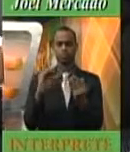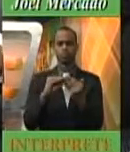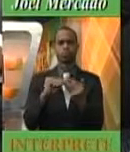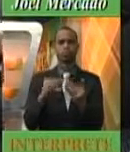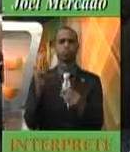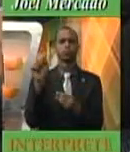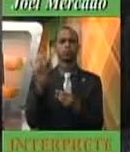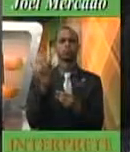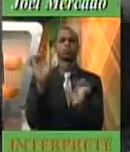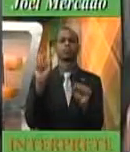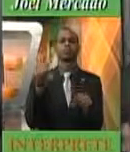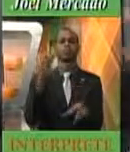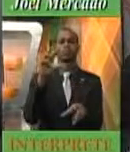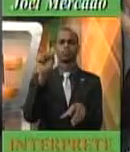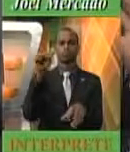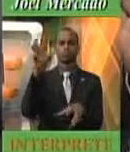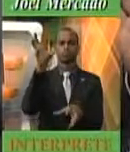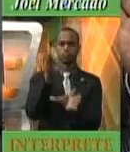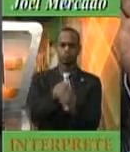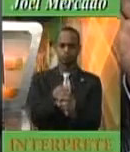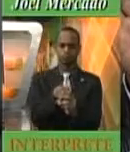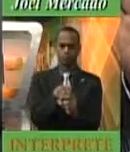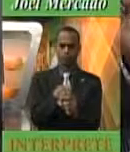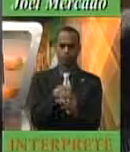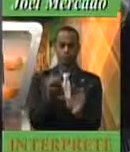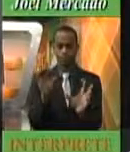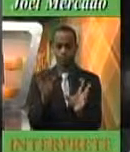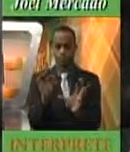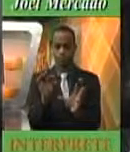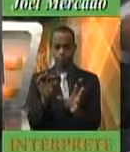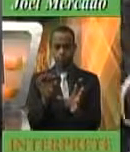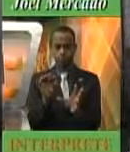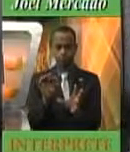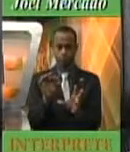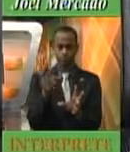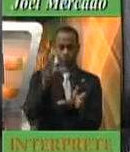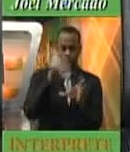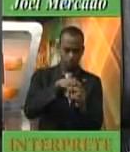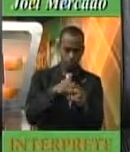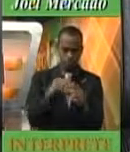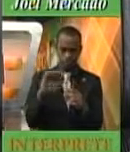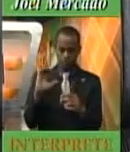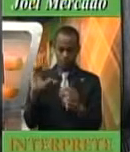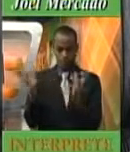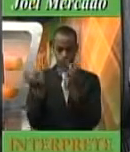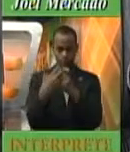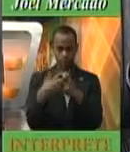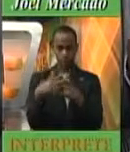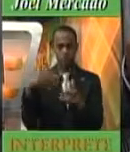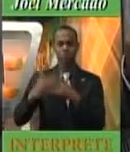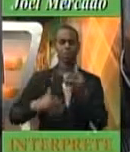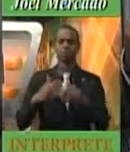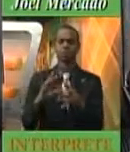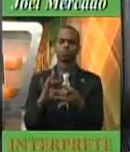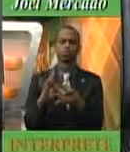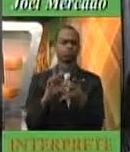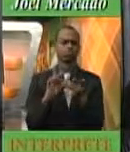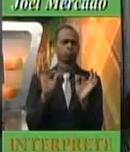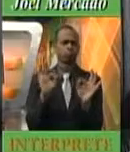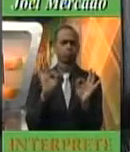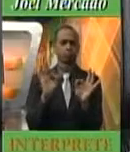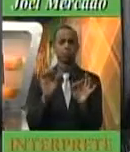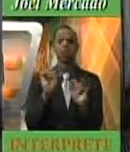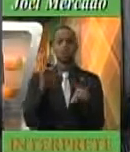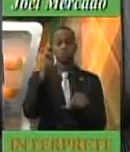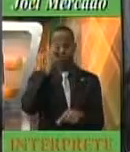chico que pueda ingresar, están ingresando, al margen del currículo nuestro, porque es que es un proceso muy rico. O sea, que tú vas